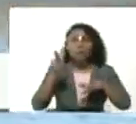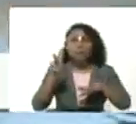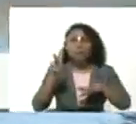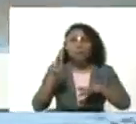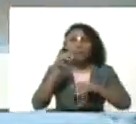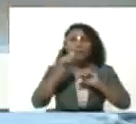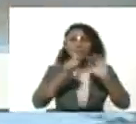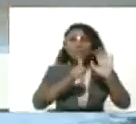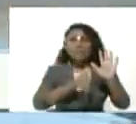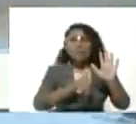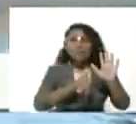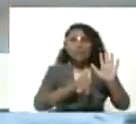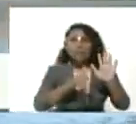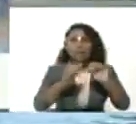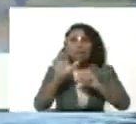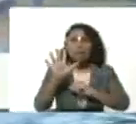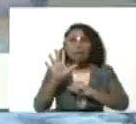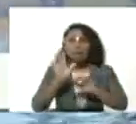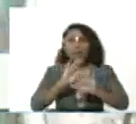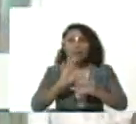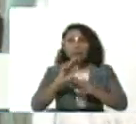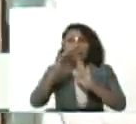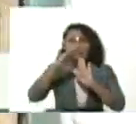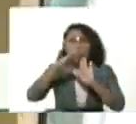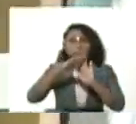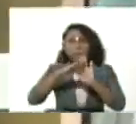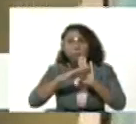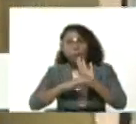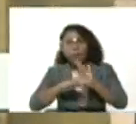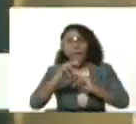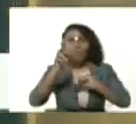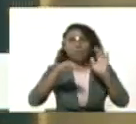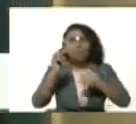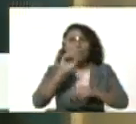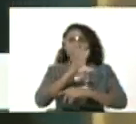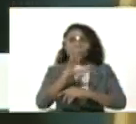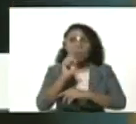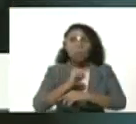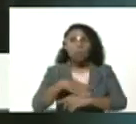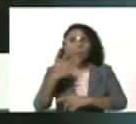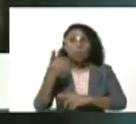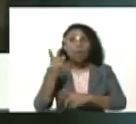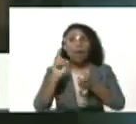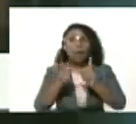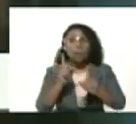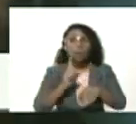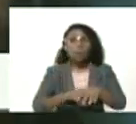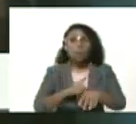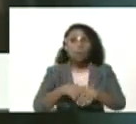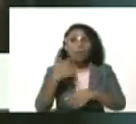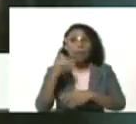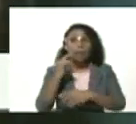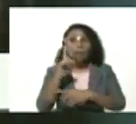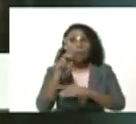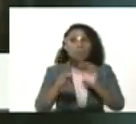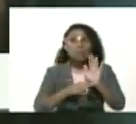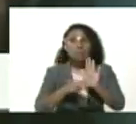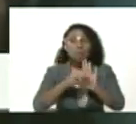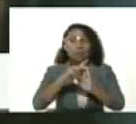12.65, cuando el nivel de riesgo ya empieza en 12.50. Pudimos, en algún momento tuvimos un nivel